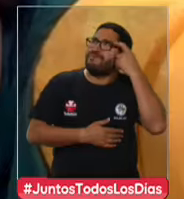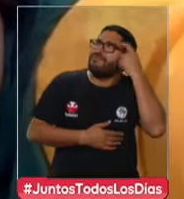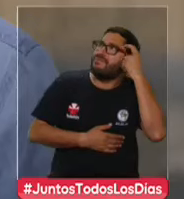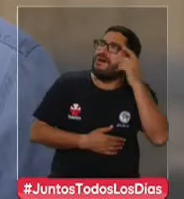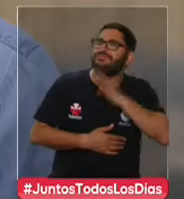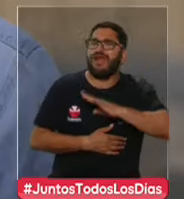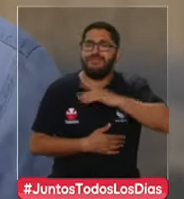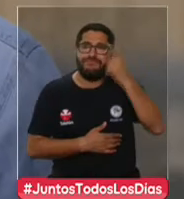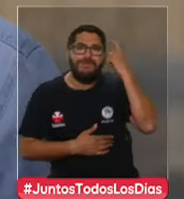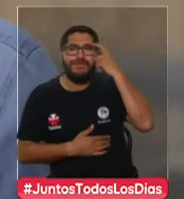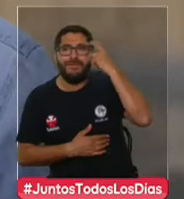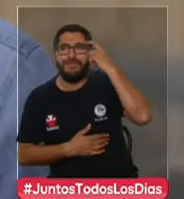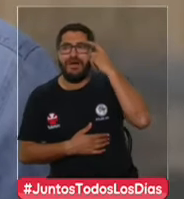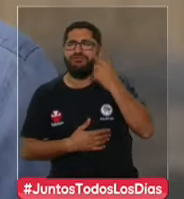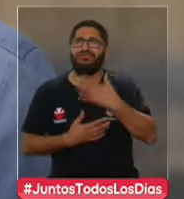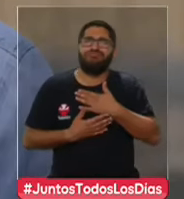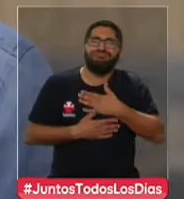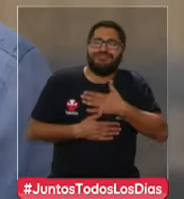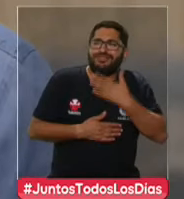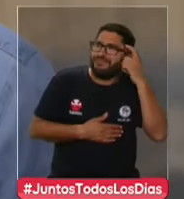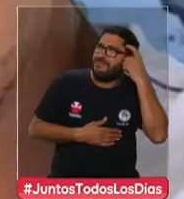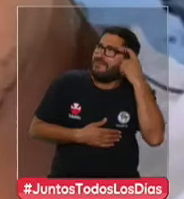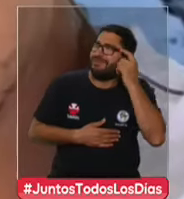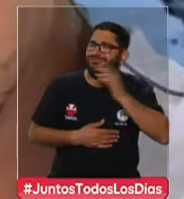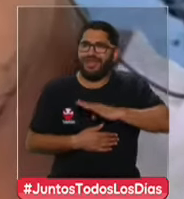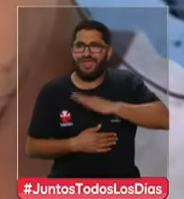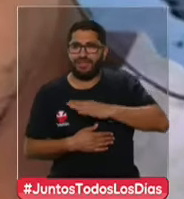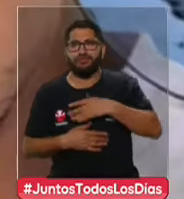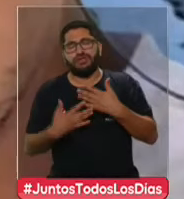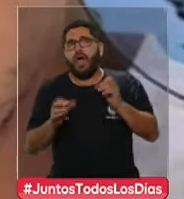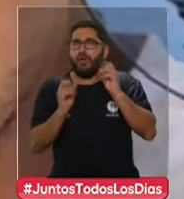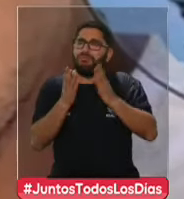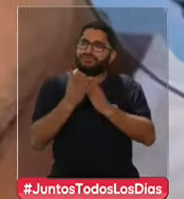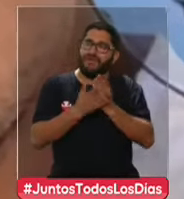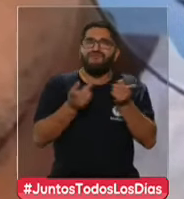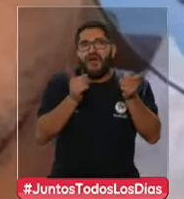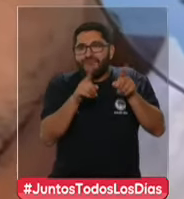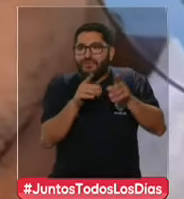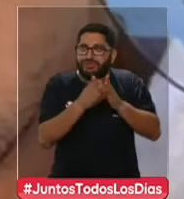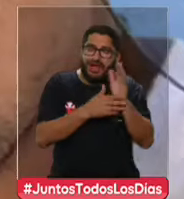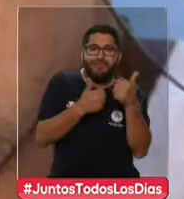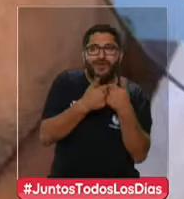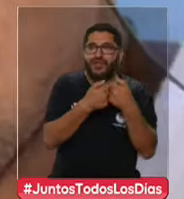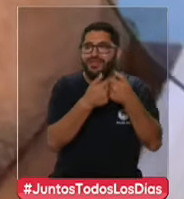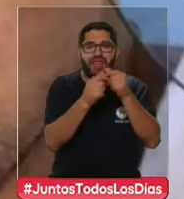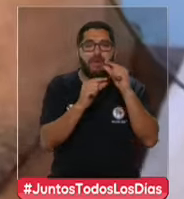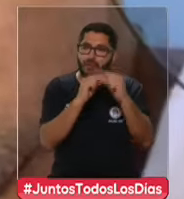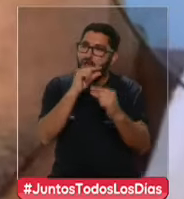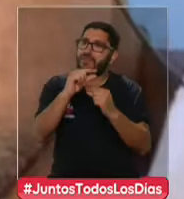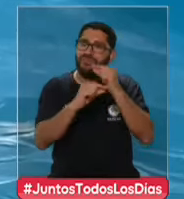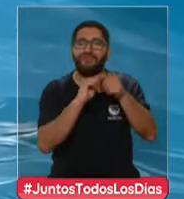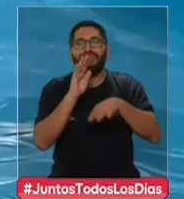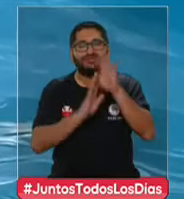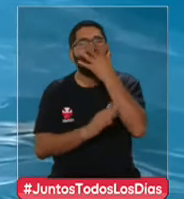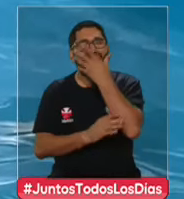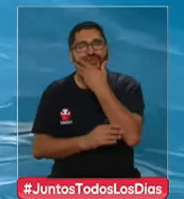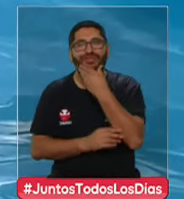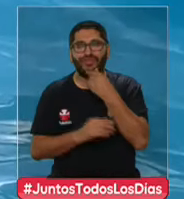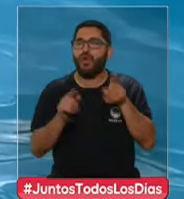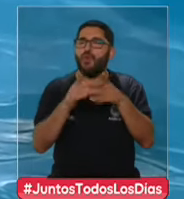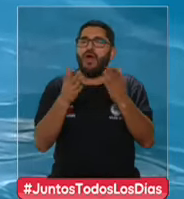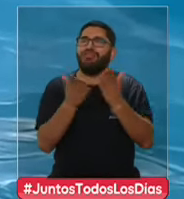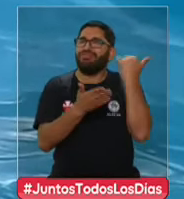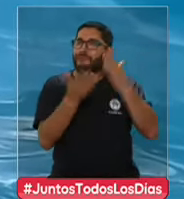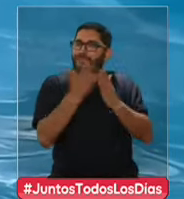Después ya no éramos amigos ya, después ya éramos pololo. Y todo se fue dando así bonito, como cuando comenzamos a